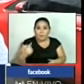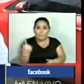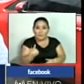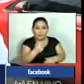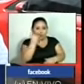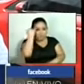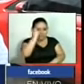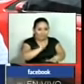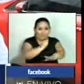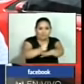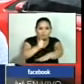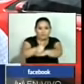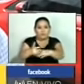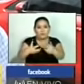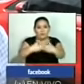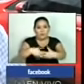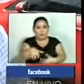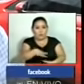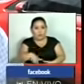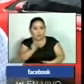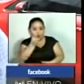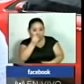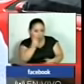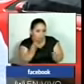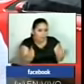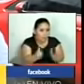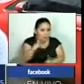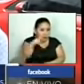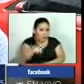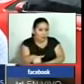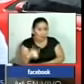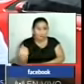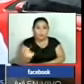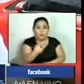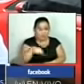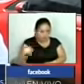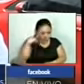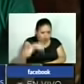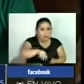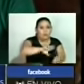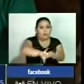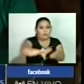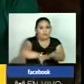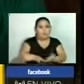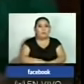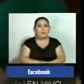emprendedores, nuestros restaurantes, los pequeños restaurantes que tenemos, que la gente consuma lo nuestro acá.